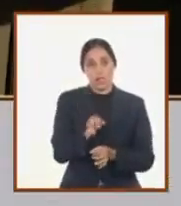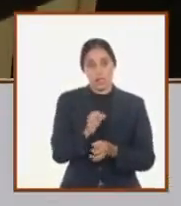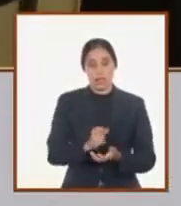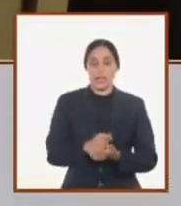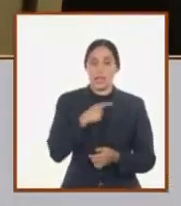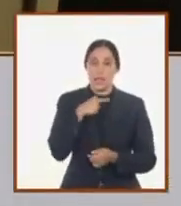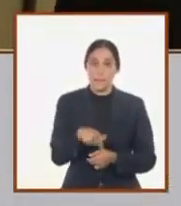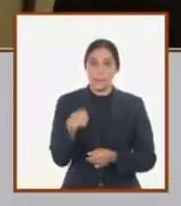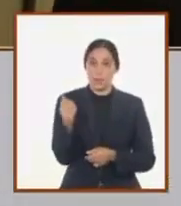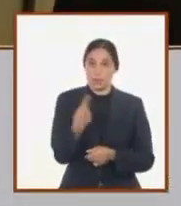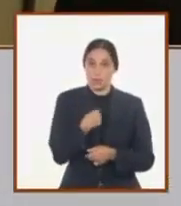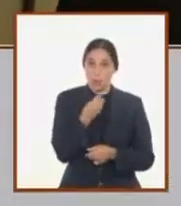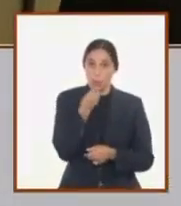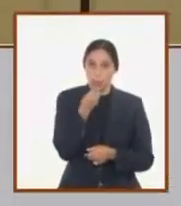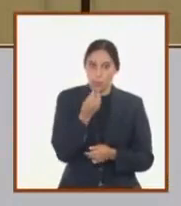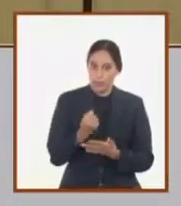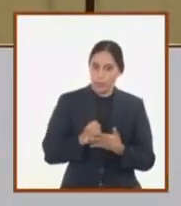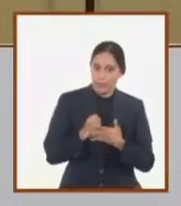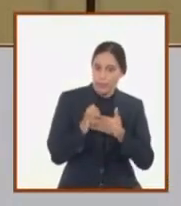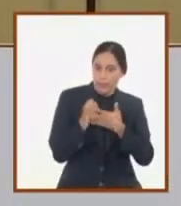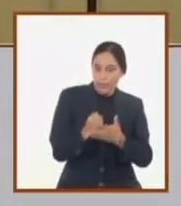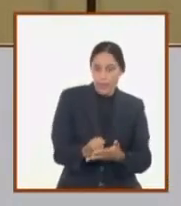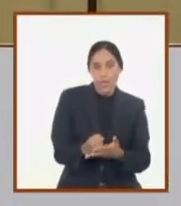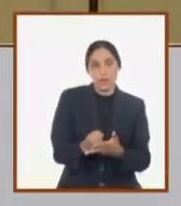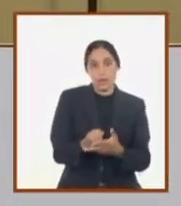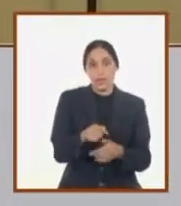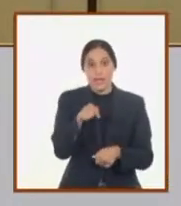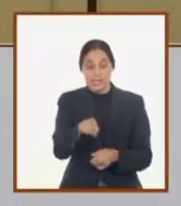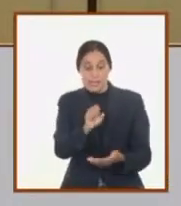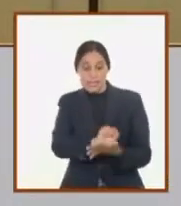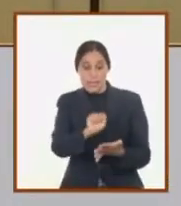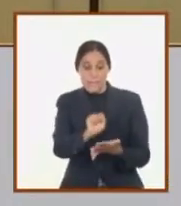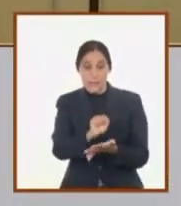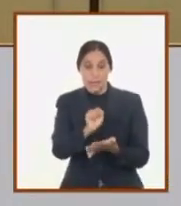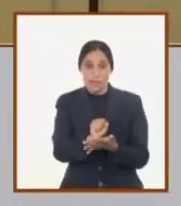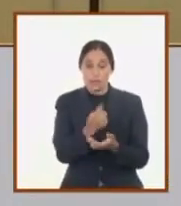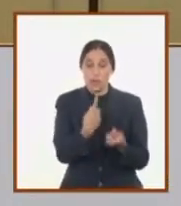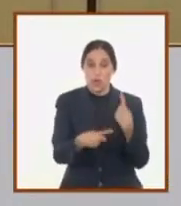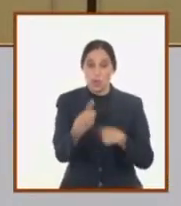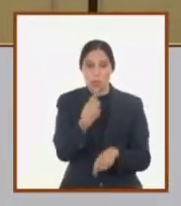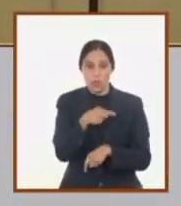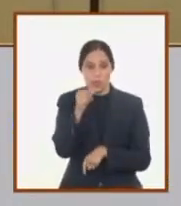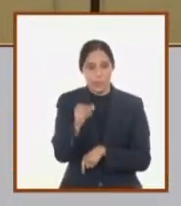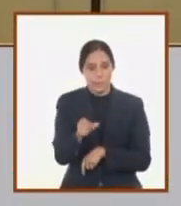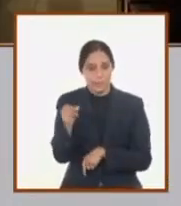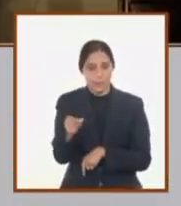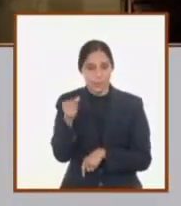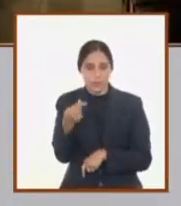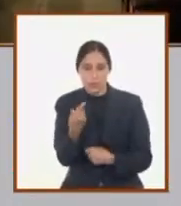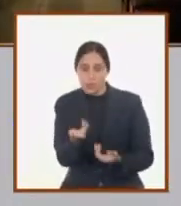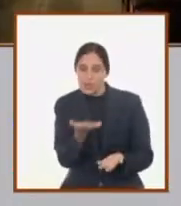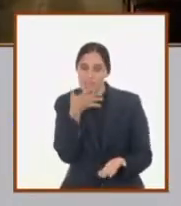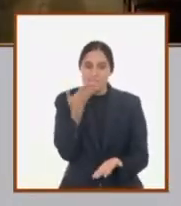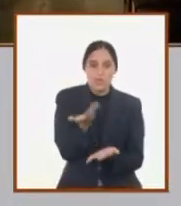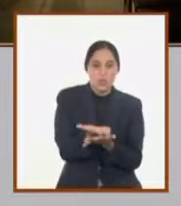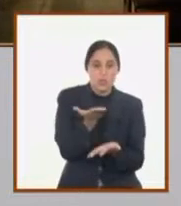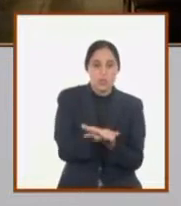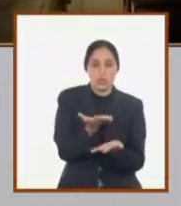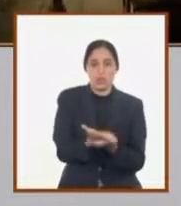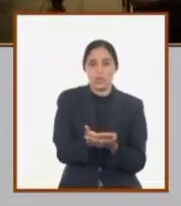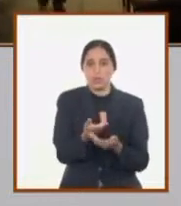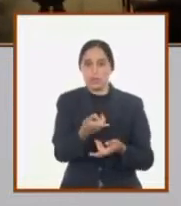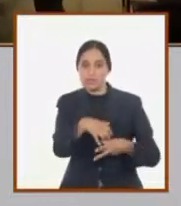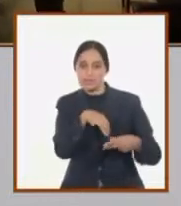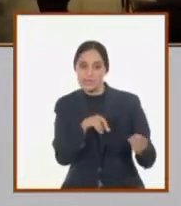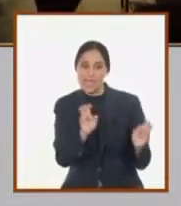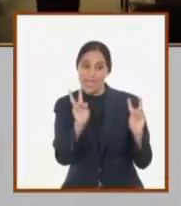caso que fue como me pude acercar donde se le brinda ese servicio donde las personas pueden eh mediante la solicitudes del tema